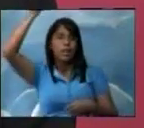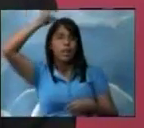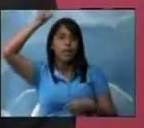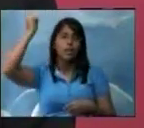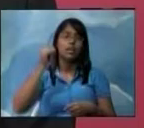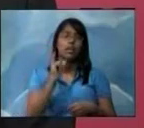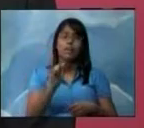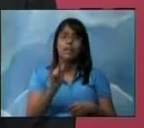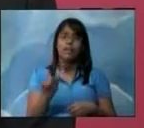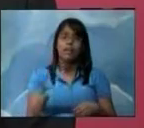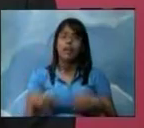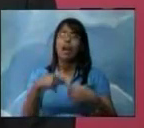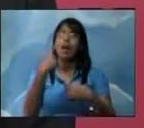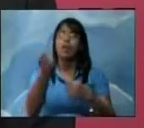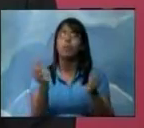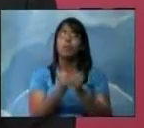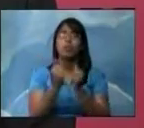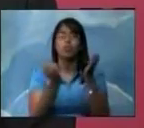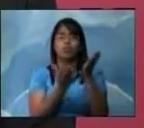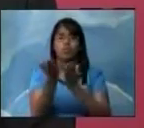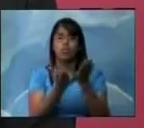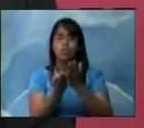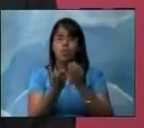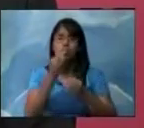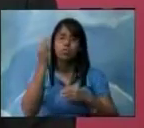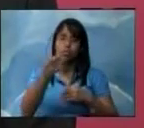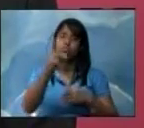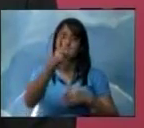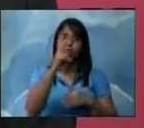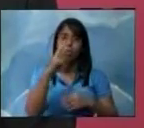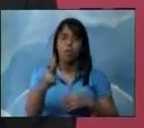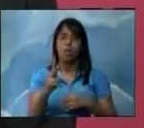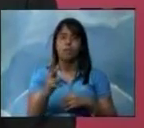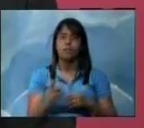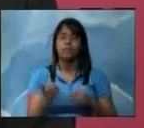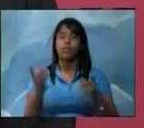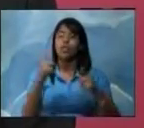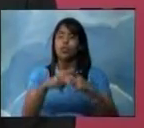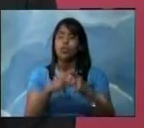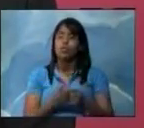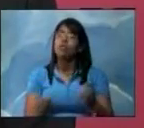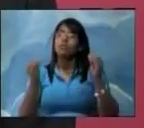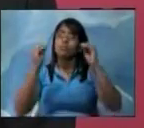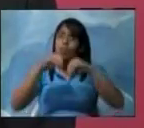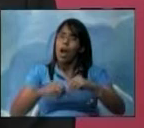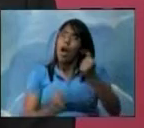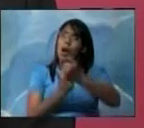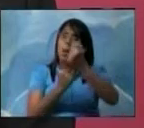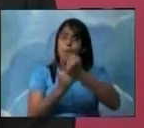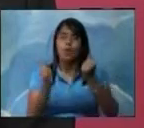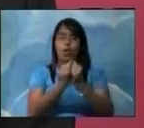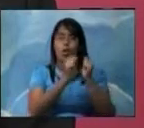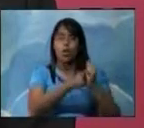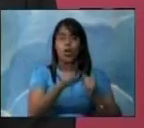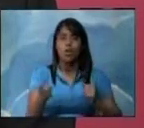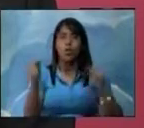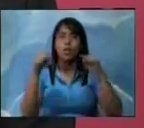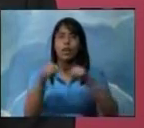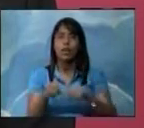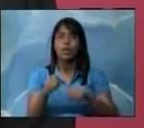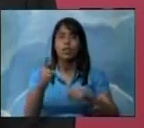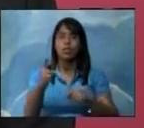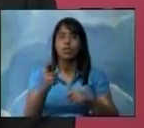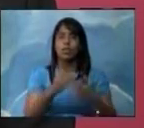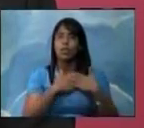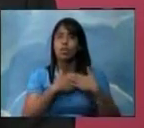rey, y haz después con tu siervo según veas. Consintió pues con ellos en esto,